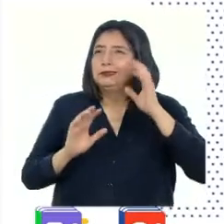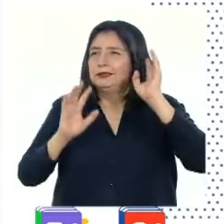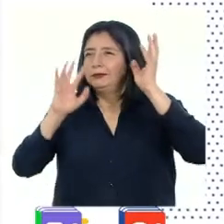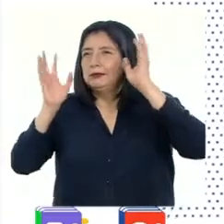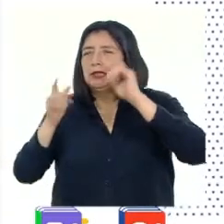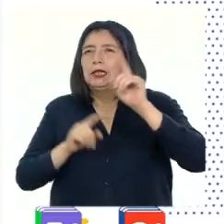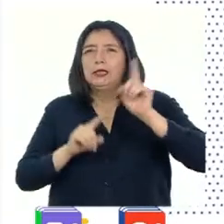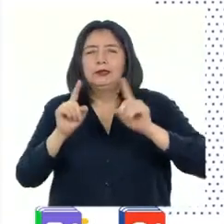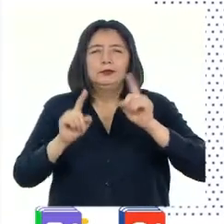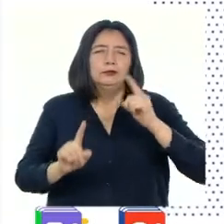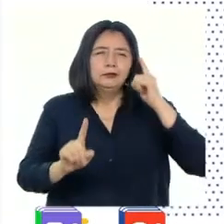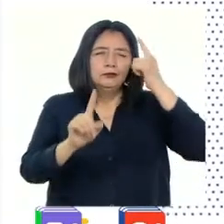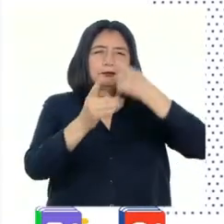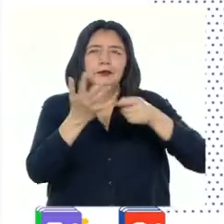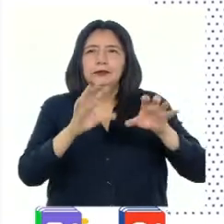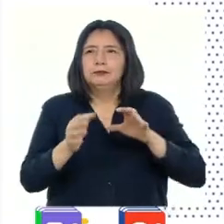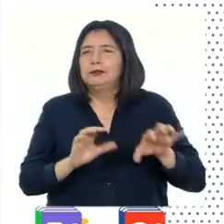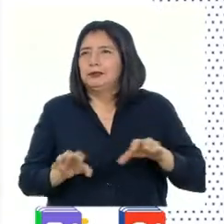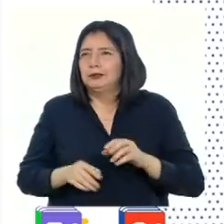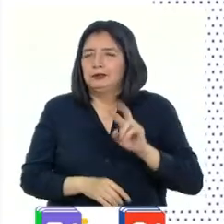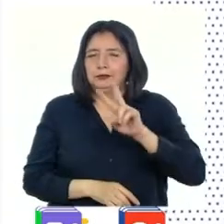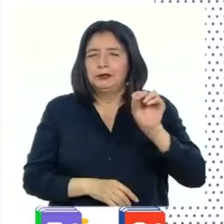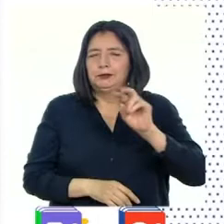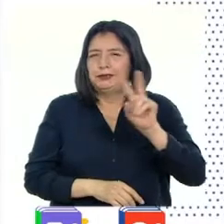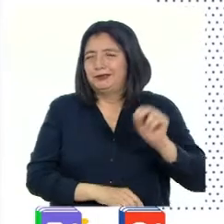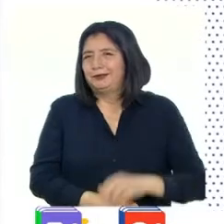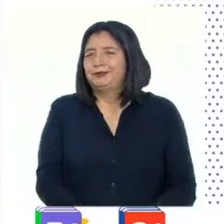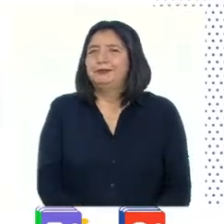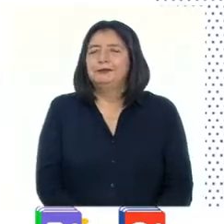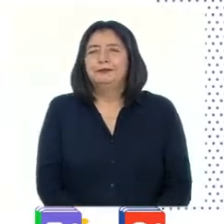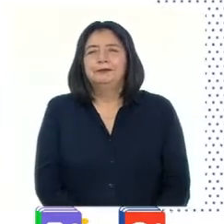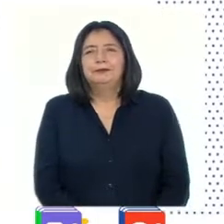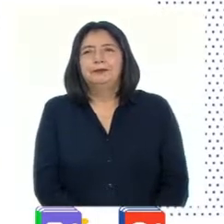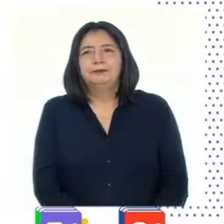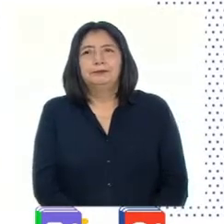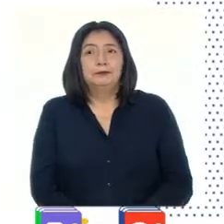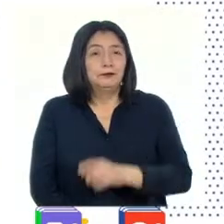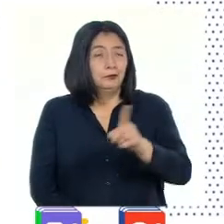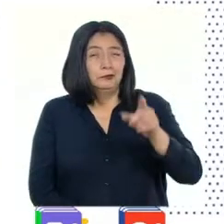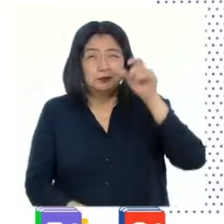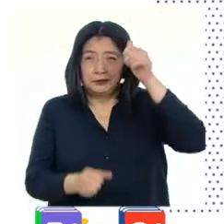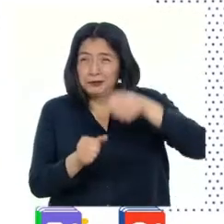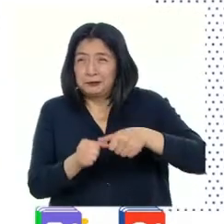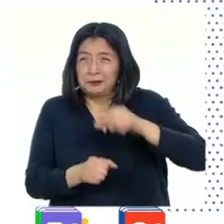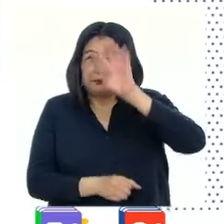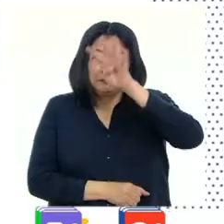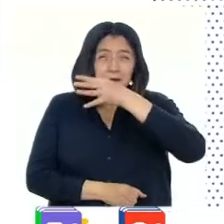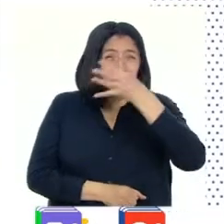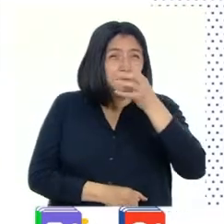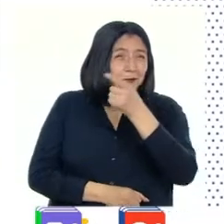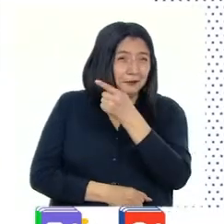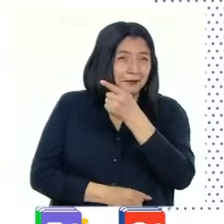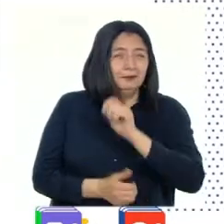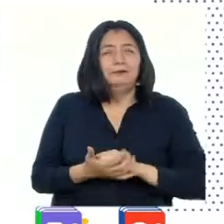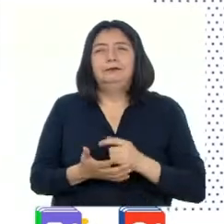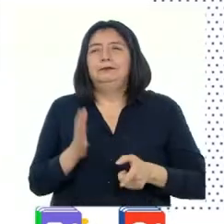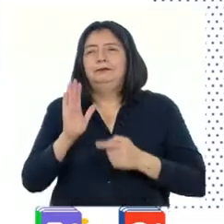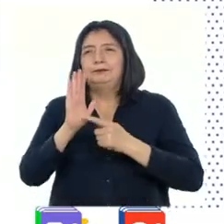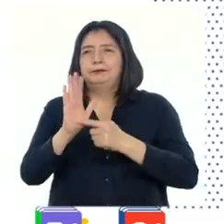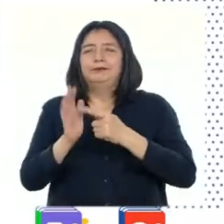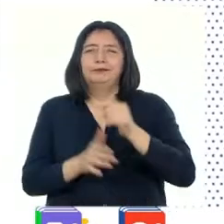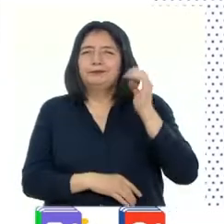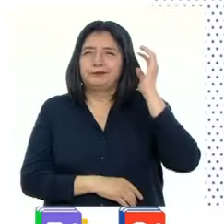creativa algunos de los retos que hemos afrontado en el 2020. ¿Recuerdas nuestro cuadro? Bueno, vamos a expresar